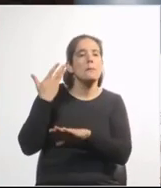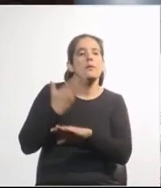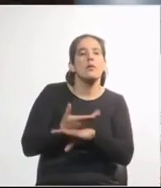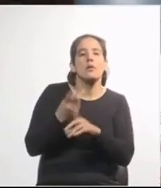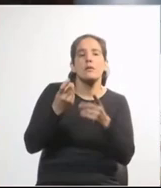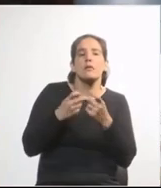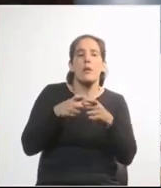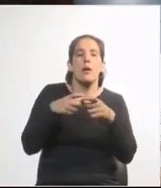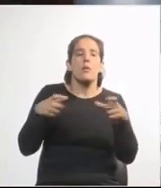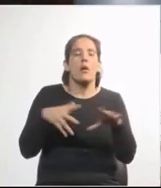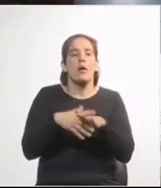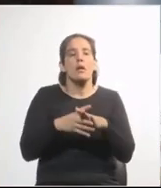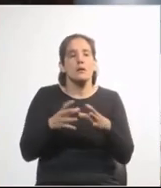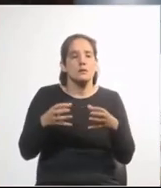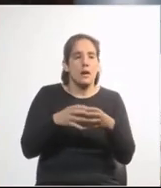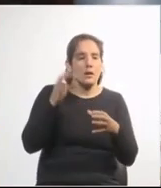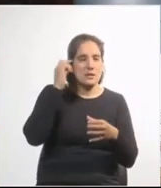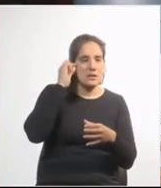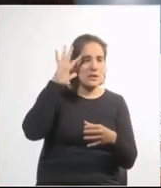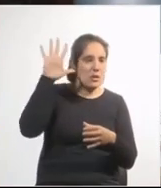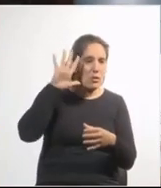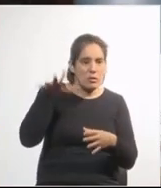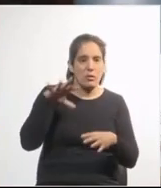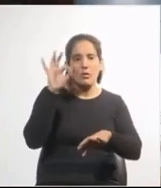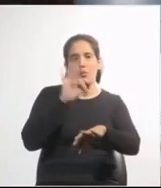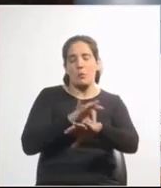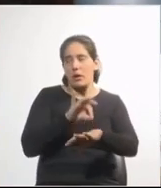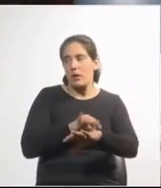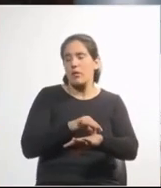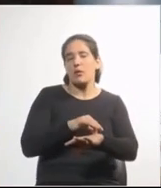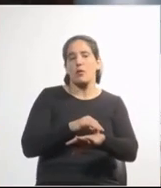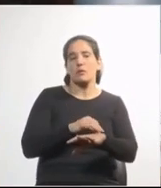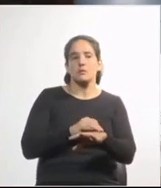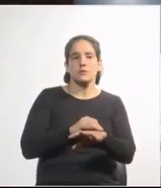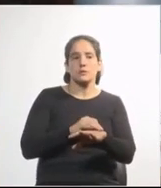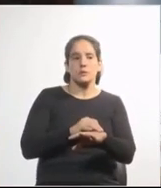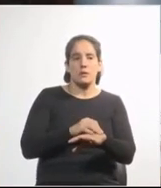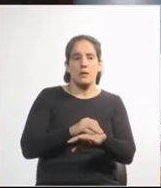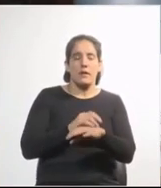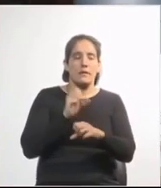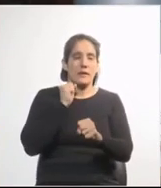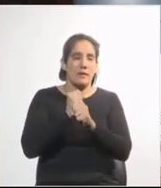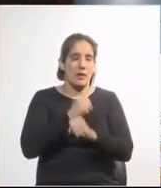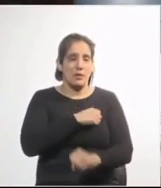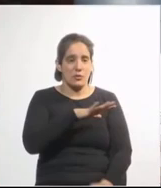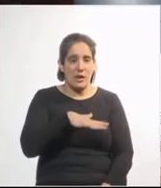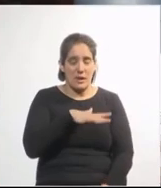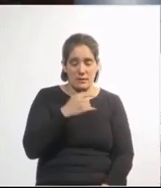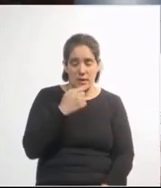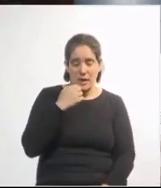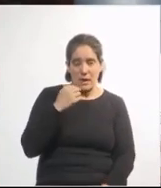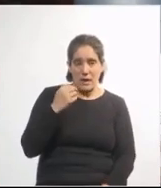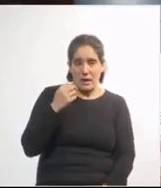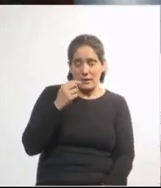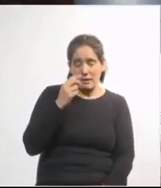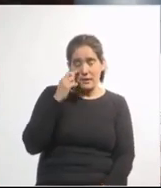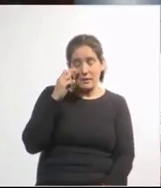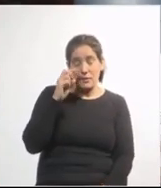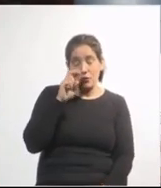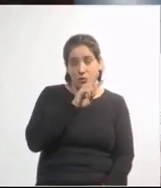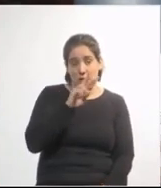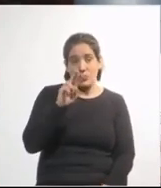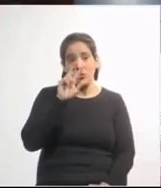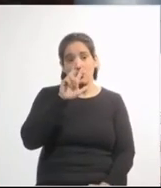con equipos multidisciplinarios. ANEP solicitó 239 millones de